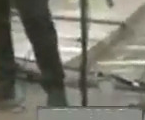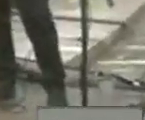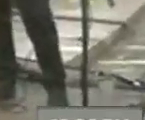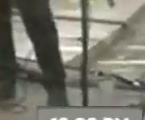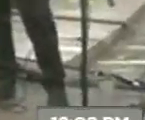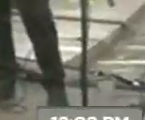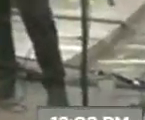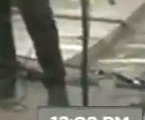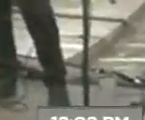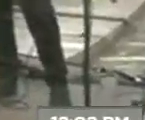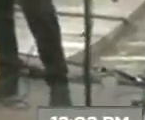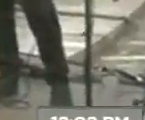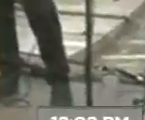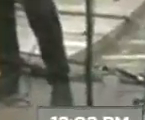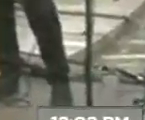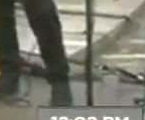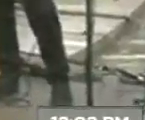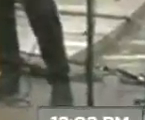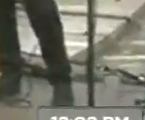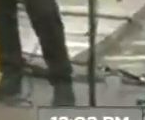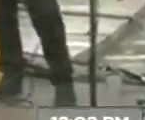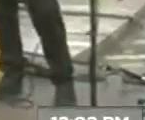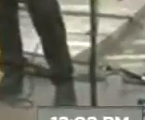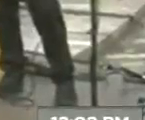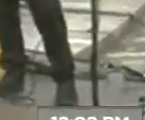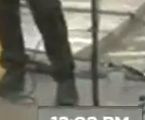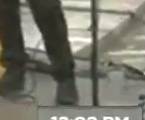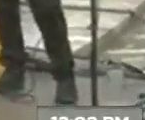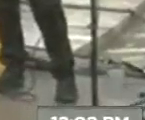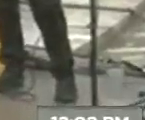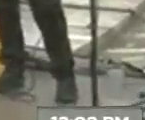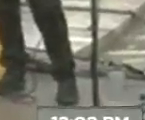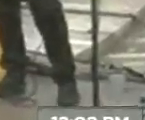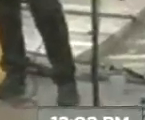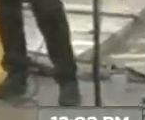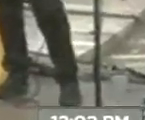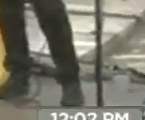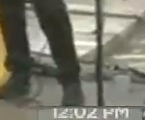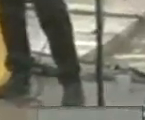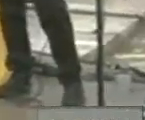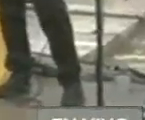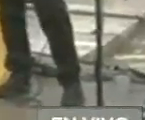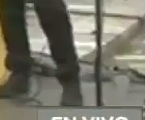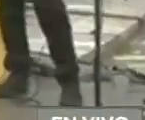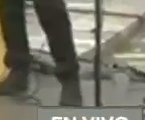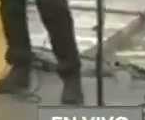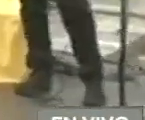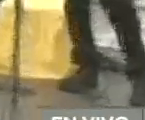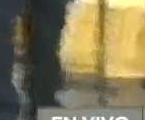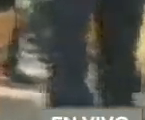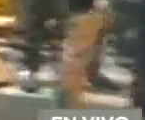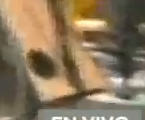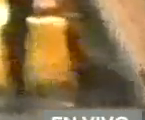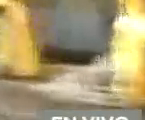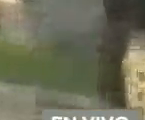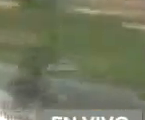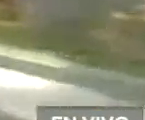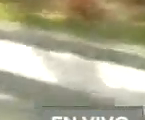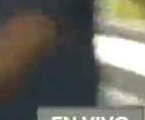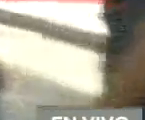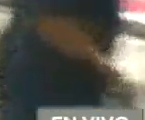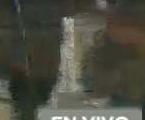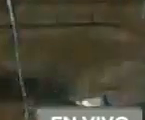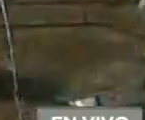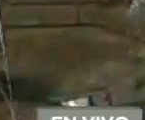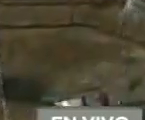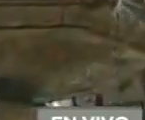sesiones ordinarias que este 5 de enero también estarán eligiéndose las nuevas